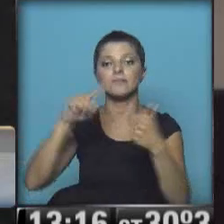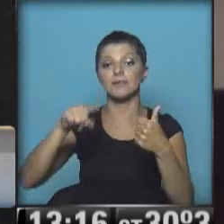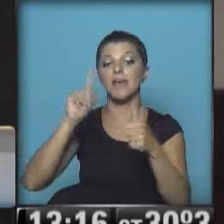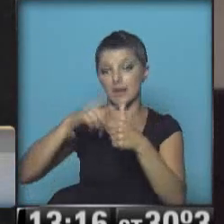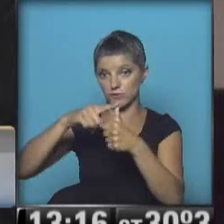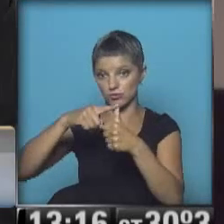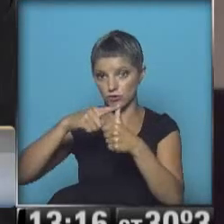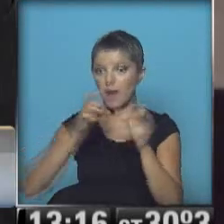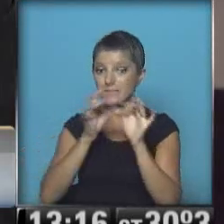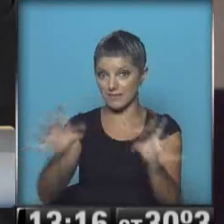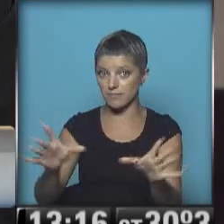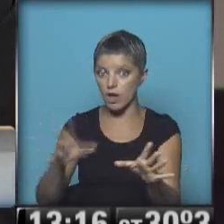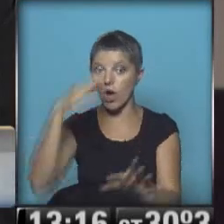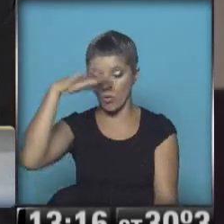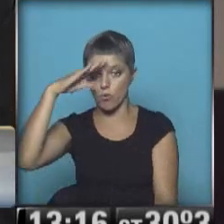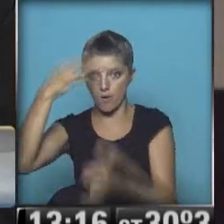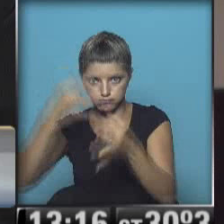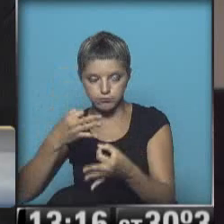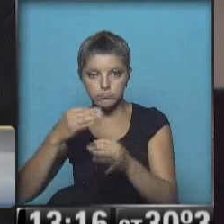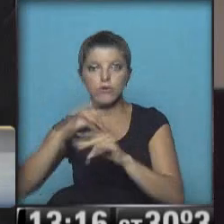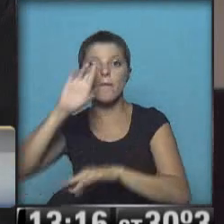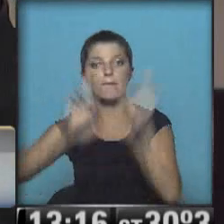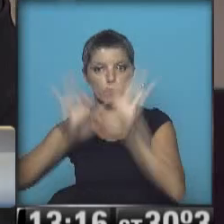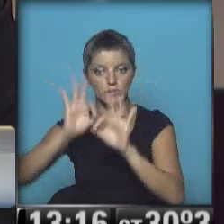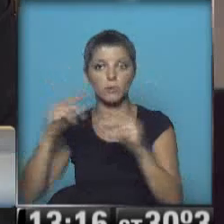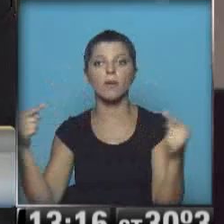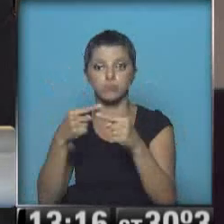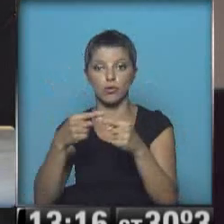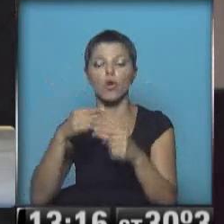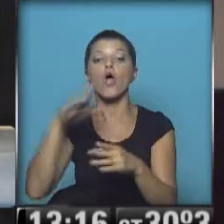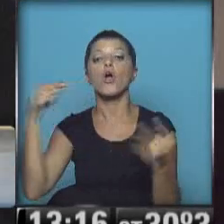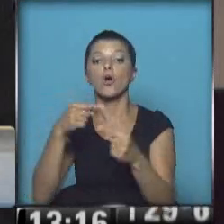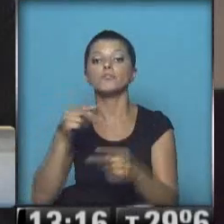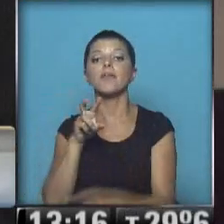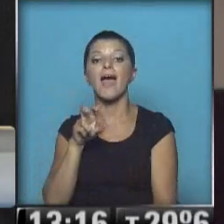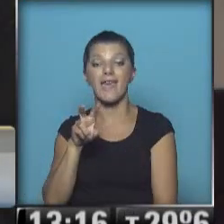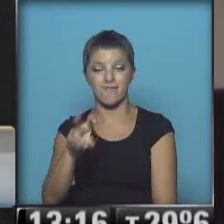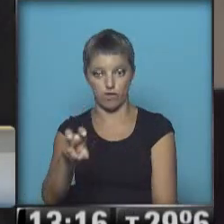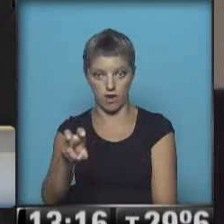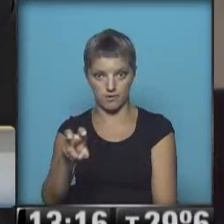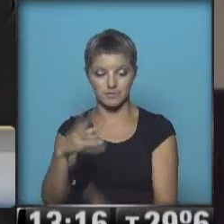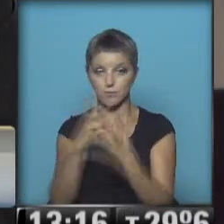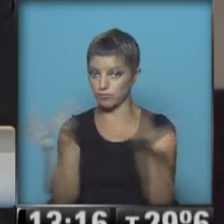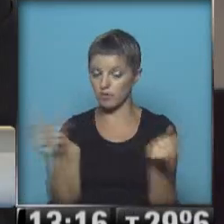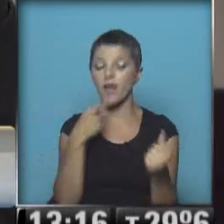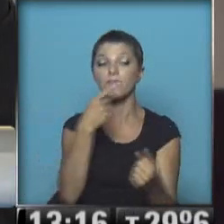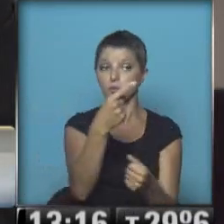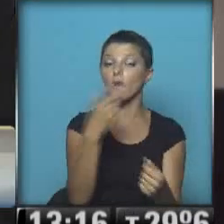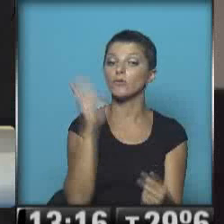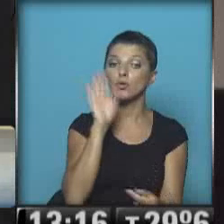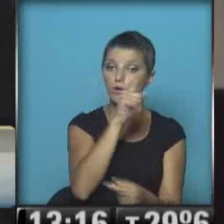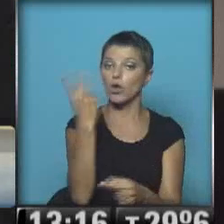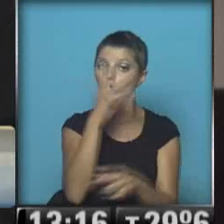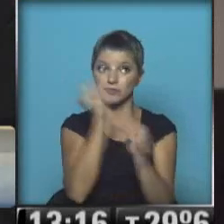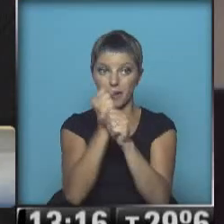una propuesta concreta para para luchar contra el ébola este le propuso a Estados Unidos hacer un